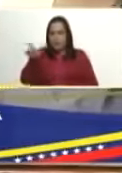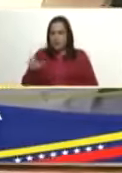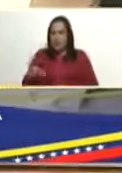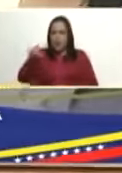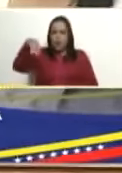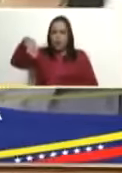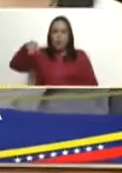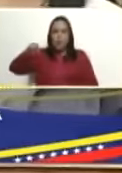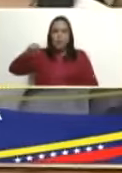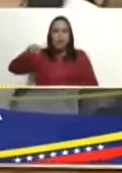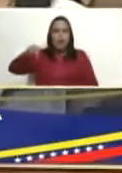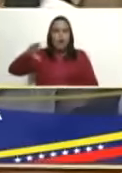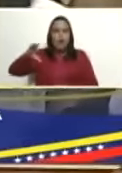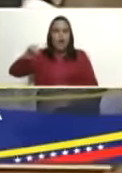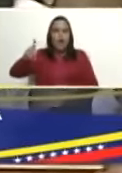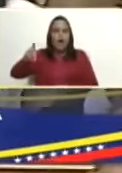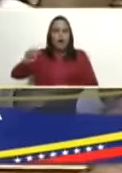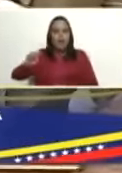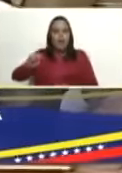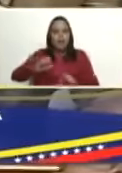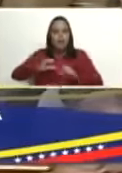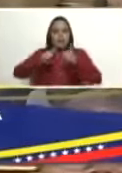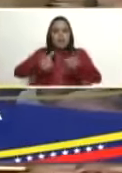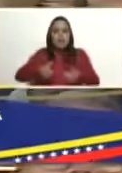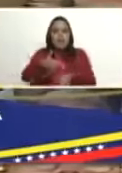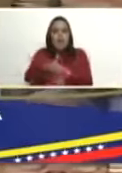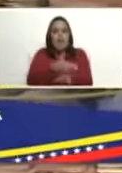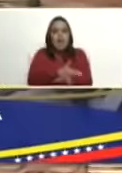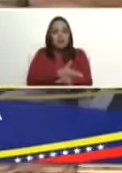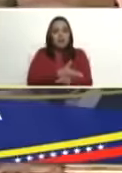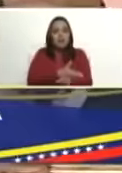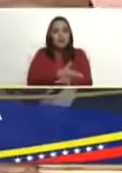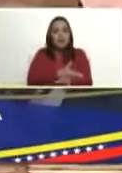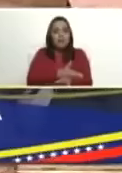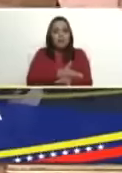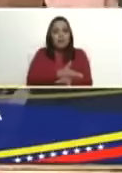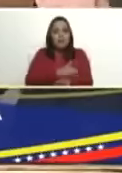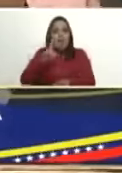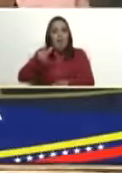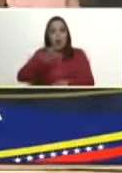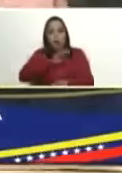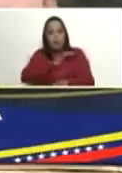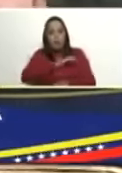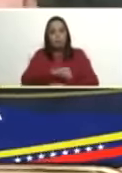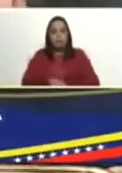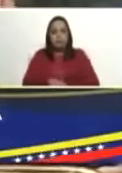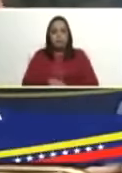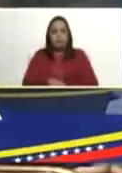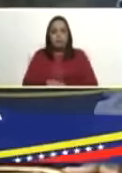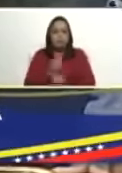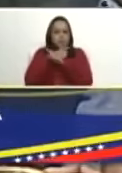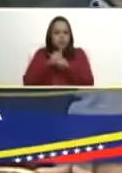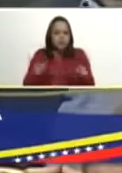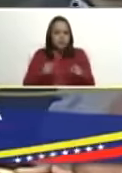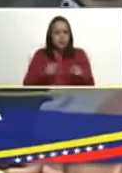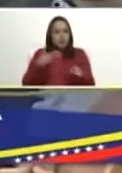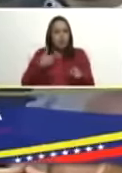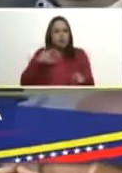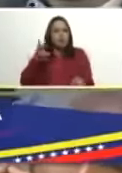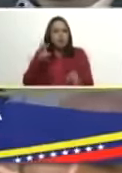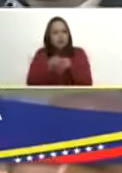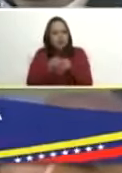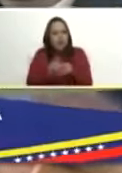que arranca en la etapa precolombina. Pero muy sucintamente solo me voy a